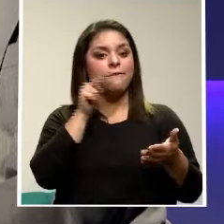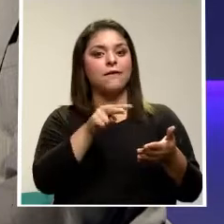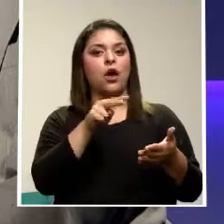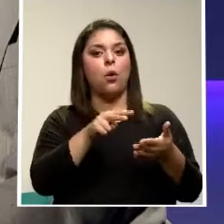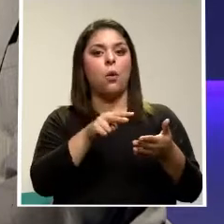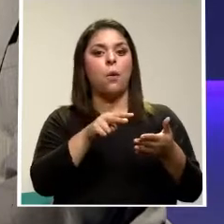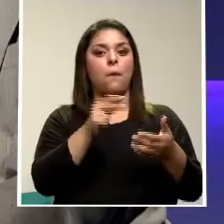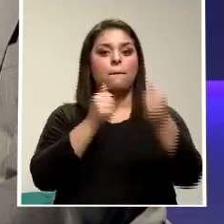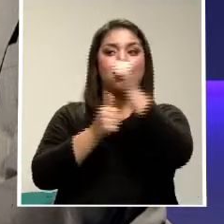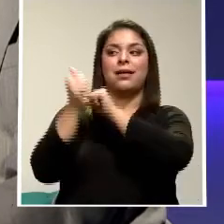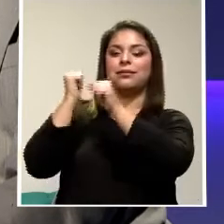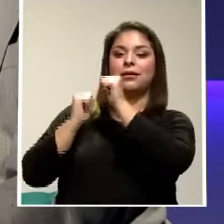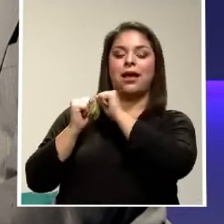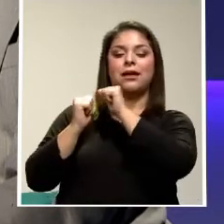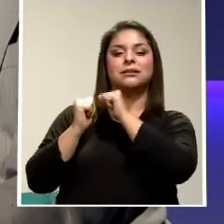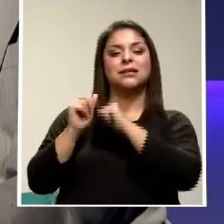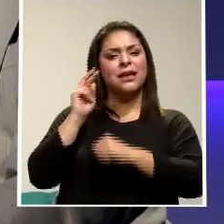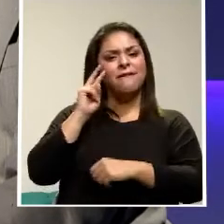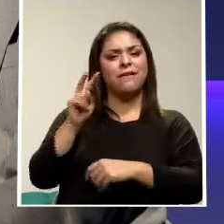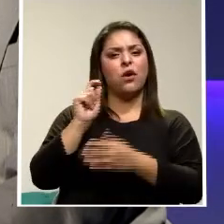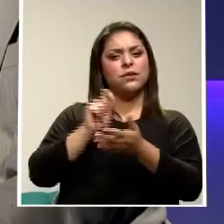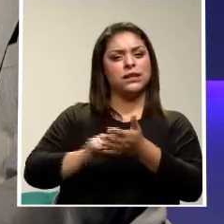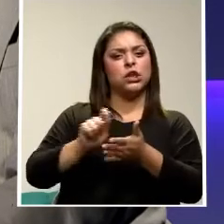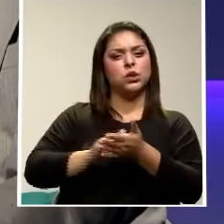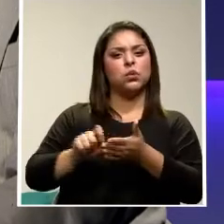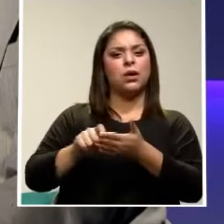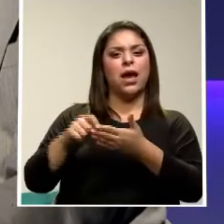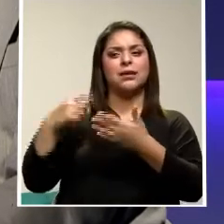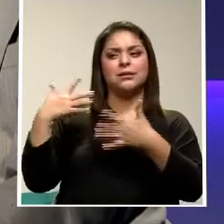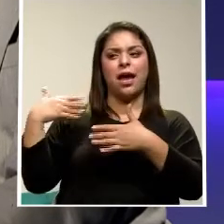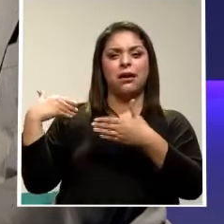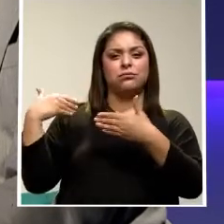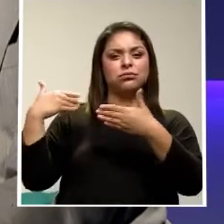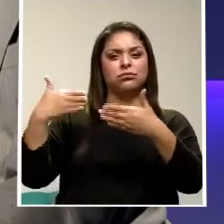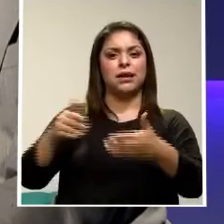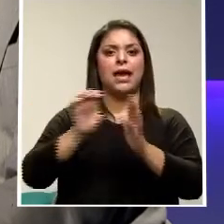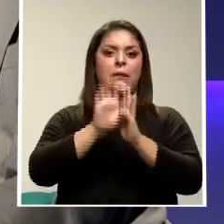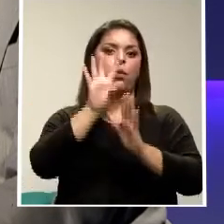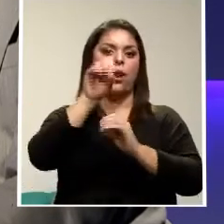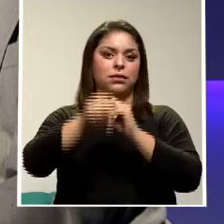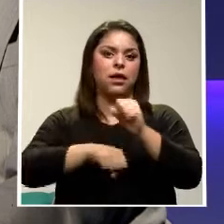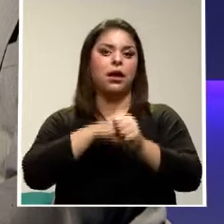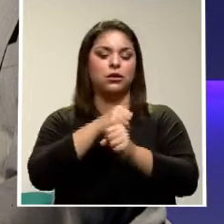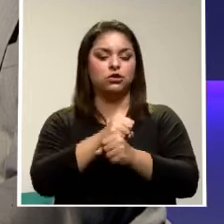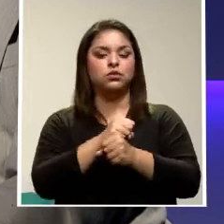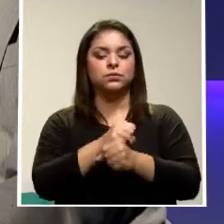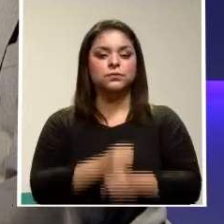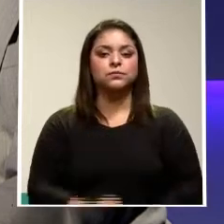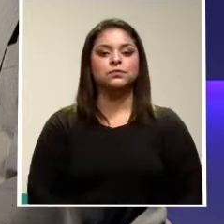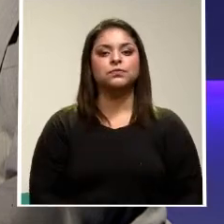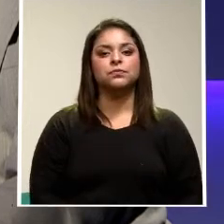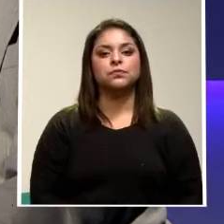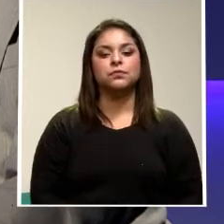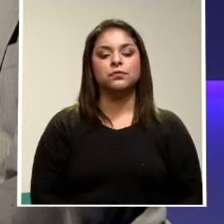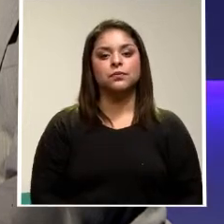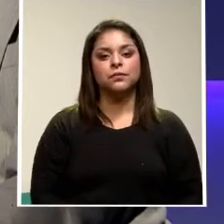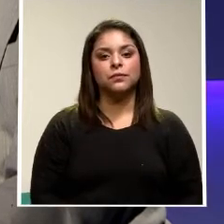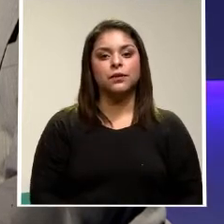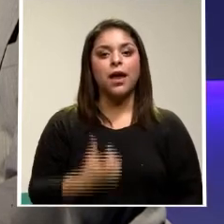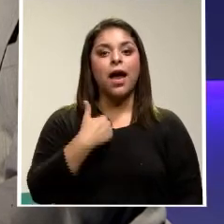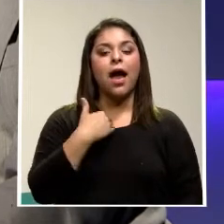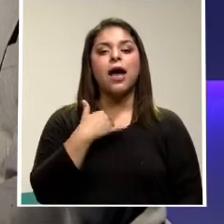atrás y ve esa escritura a lo largo ya, como decías, de 4 décadas, hay como